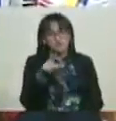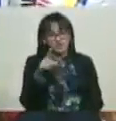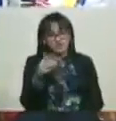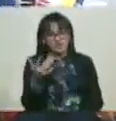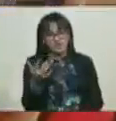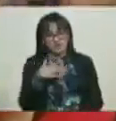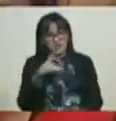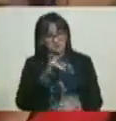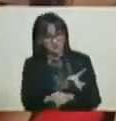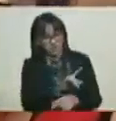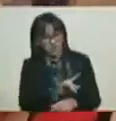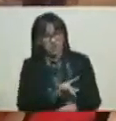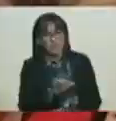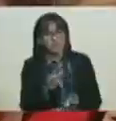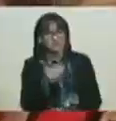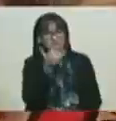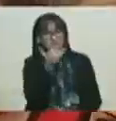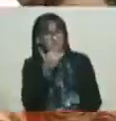confundir